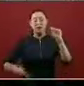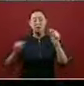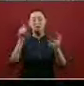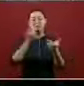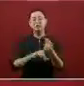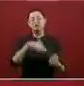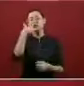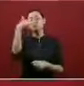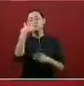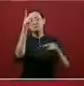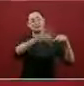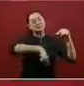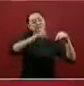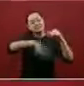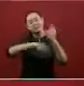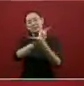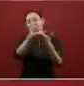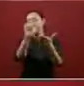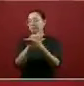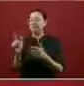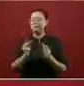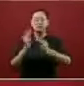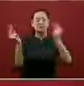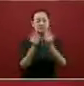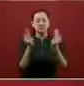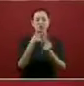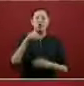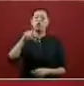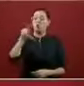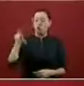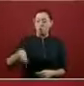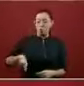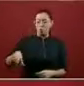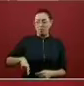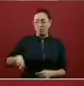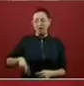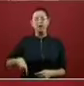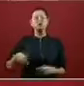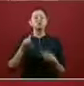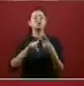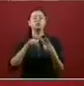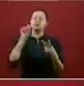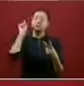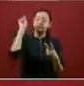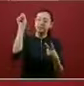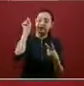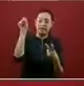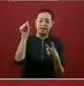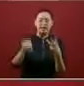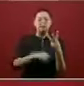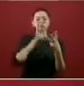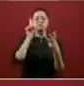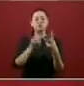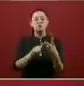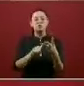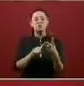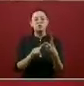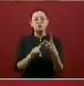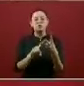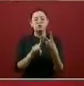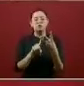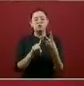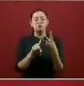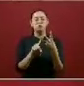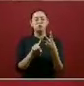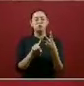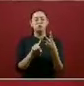el gobierno y son los sindicatos, las